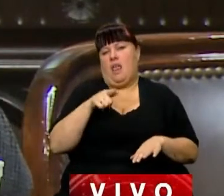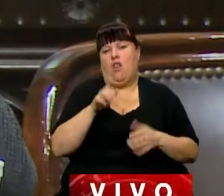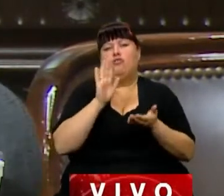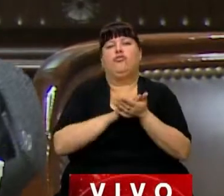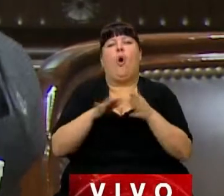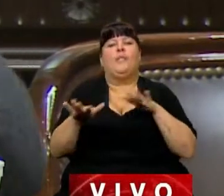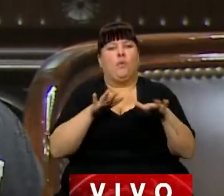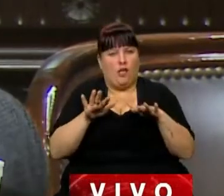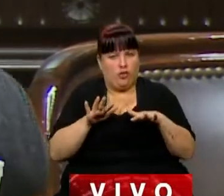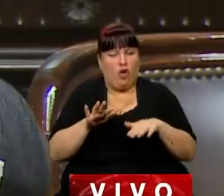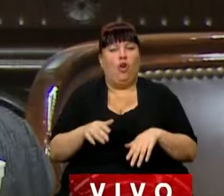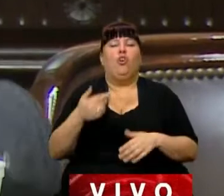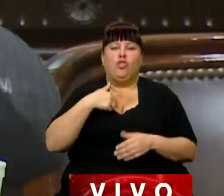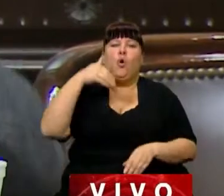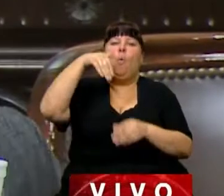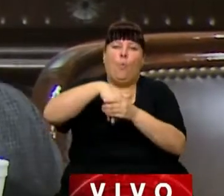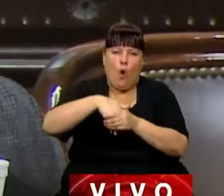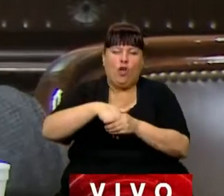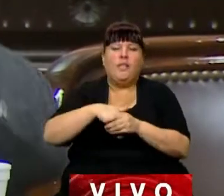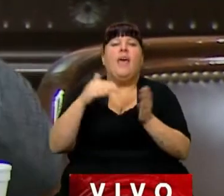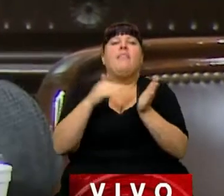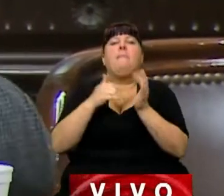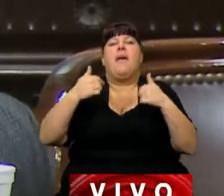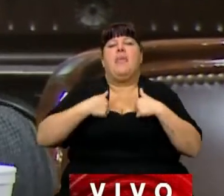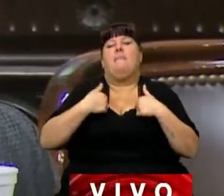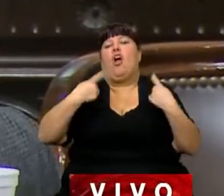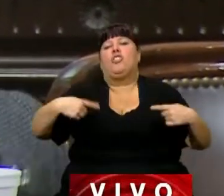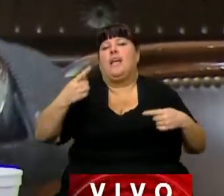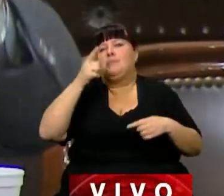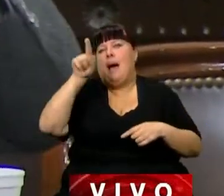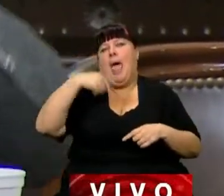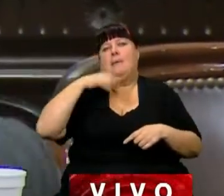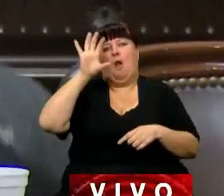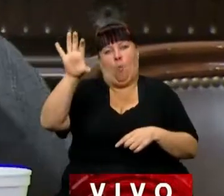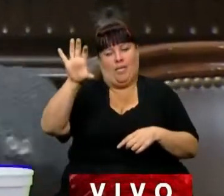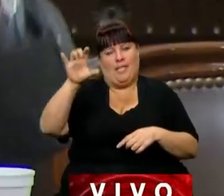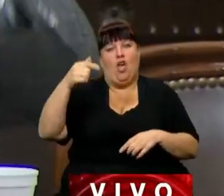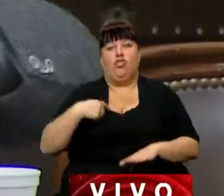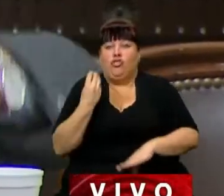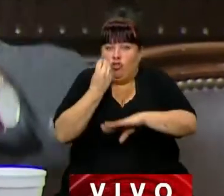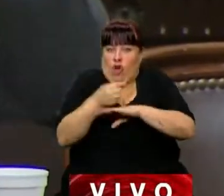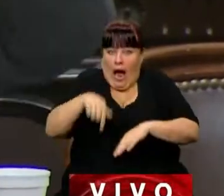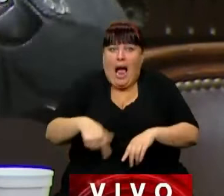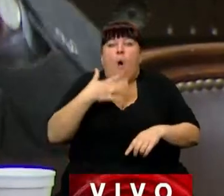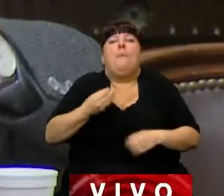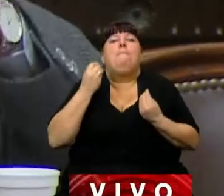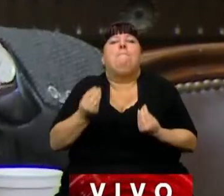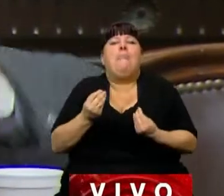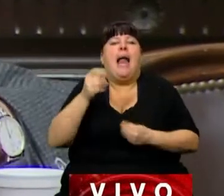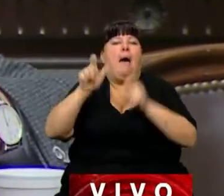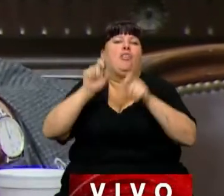la situación. Y yo voy a votar conforme los intereses de mi provincia, porque el mandato que yo cumplo acá es de